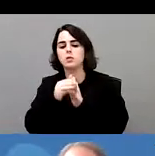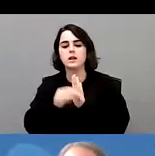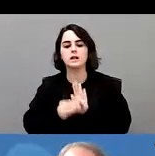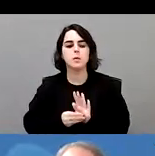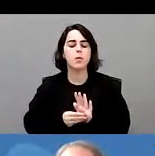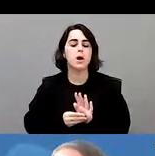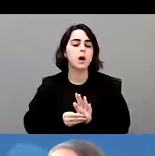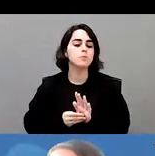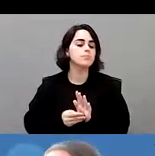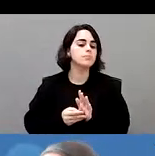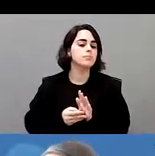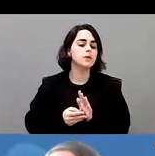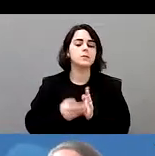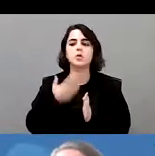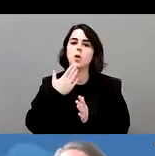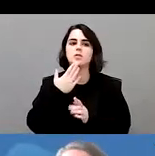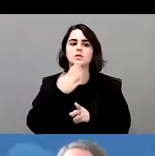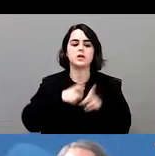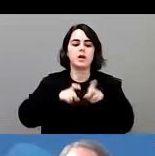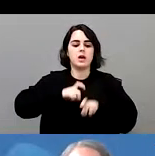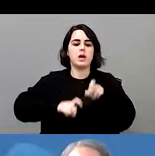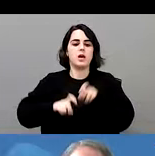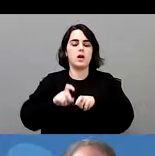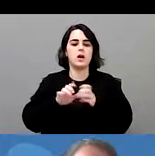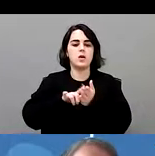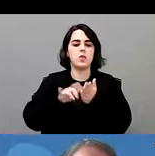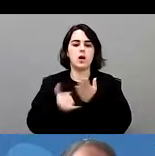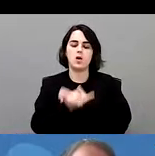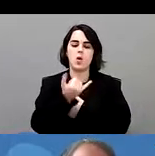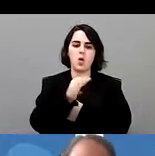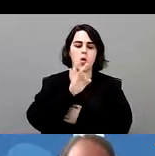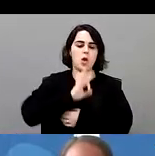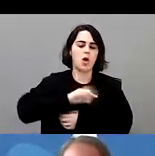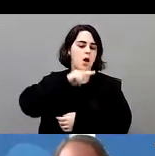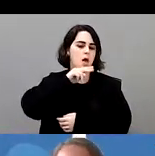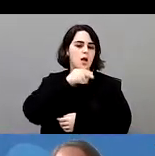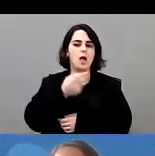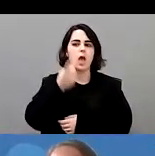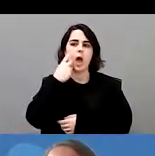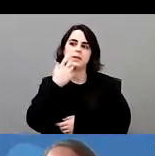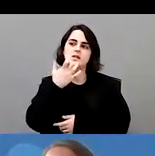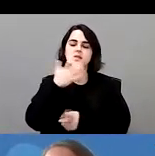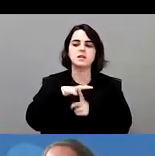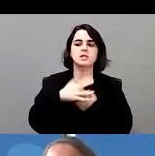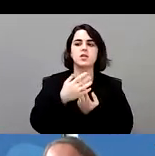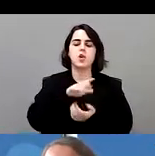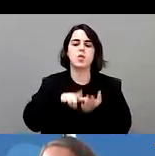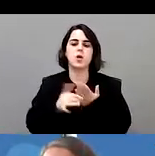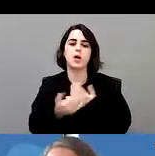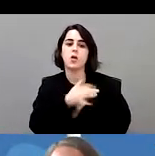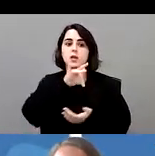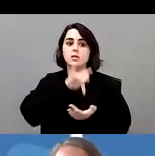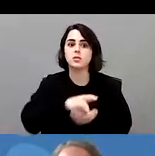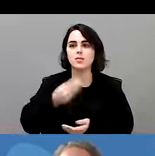va a impedir o retrasar la aparición del lenguaje oral, ¿no? Esta parte de vamos a esperar a ver si aparece el lenguaje oral, no vaya a ser